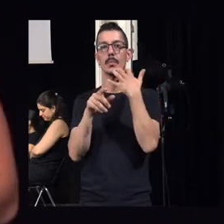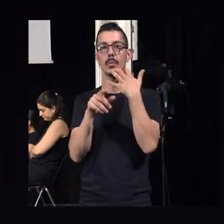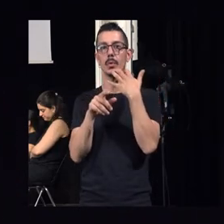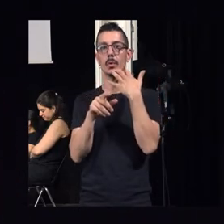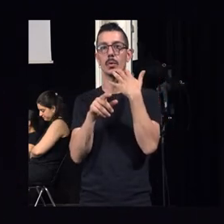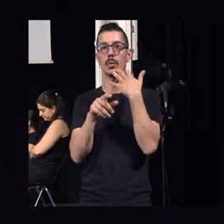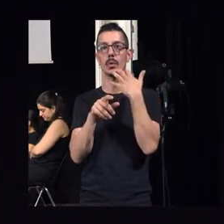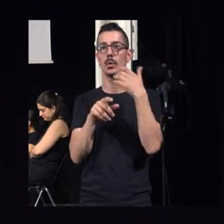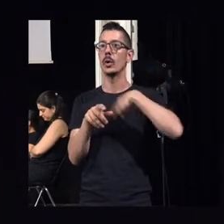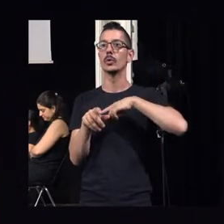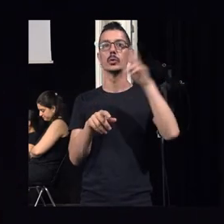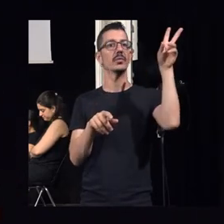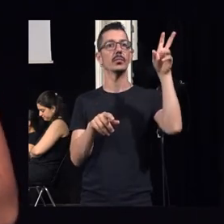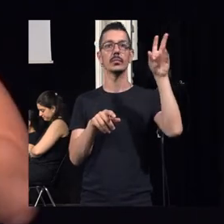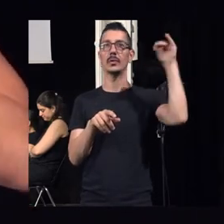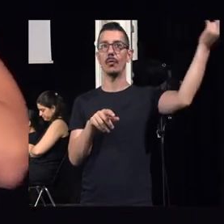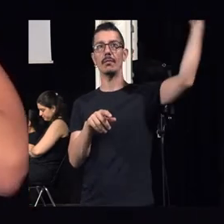ejercer el trabajo sexual en Europa